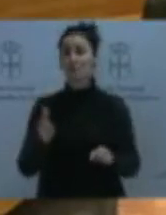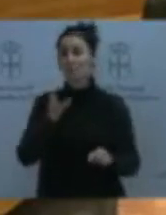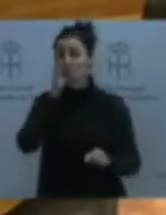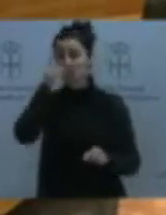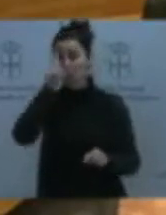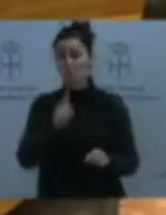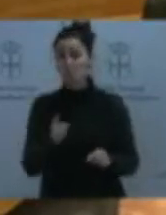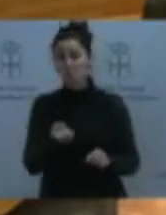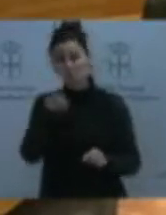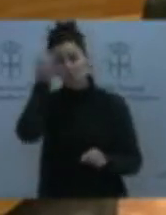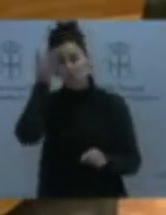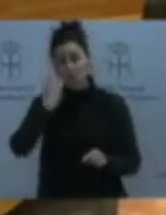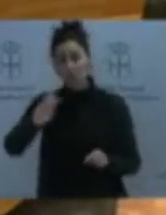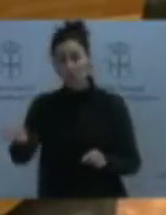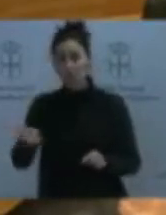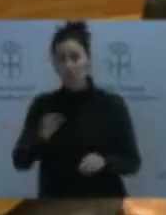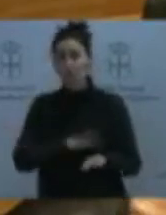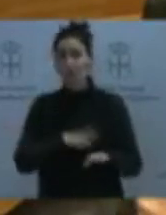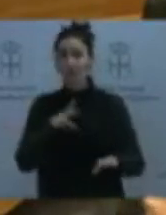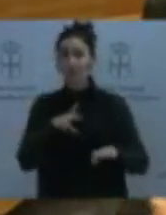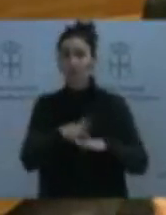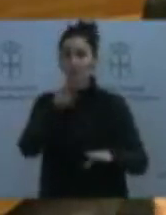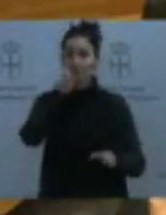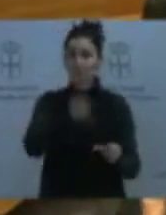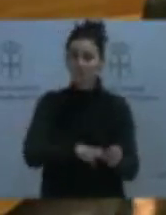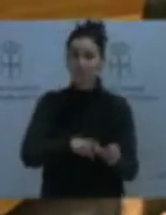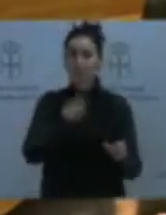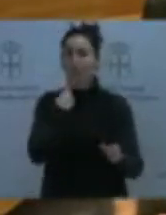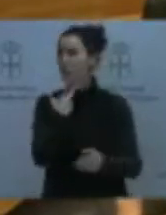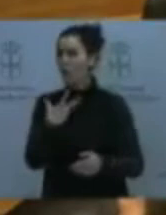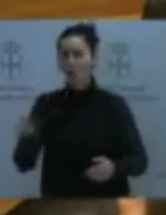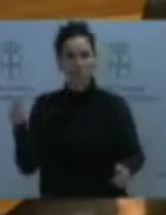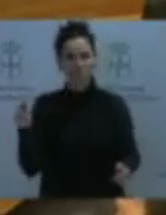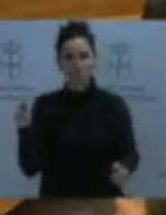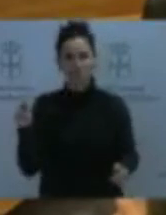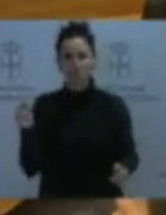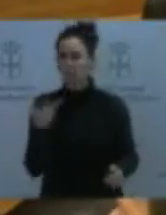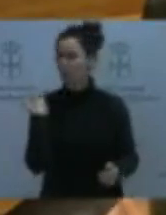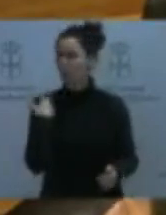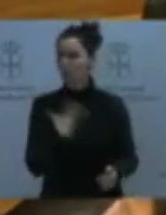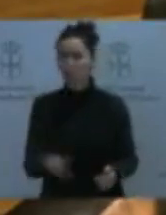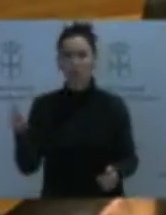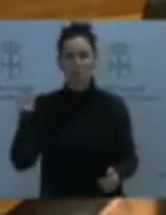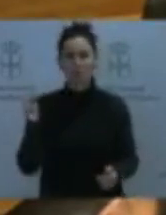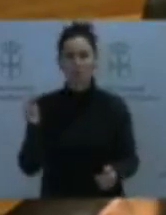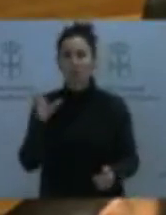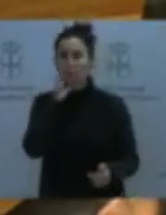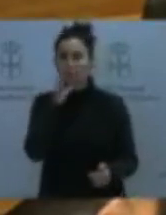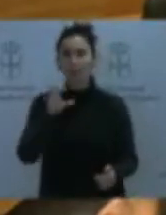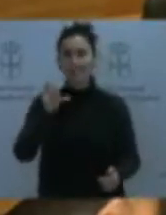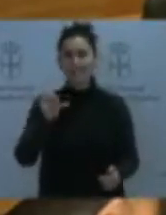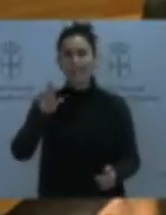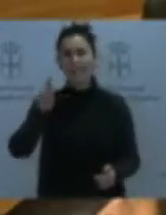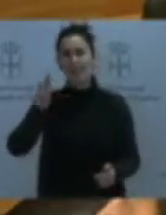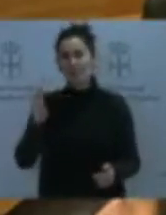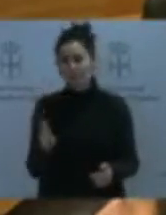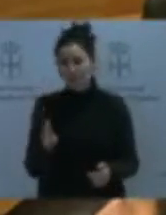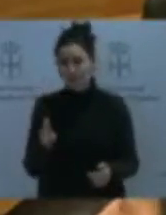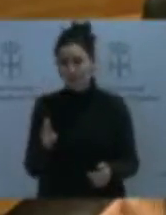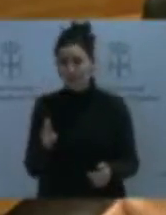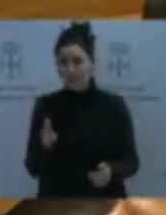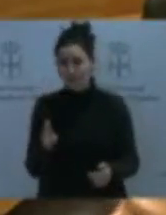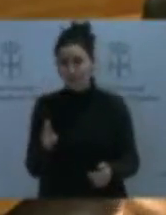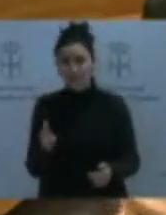la empresa. Le digo que no, y le digo claramente que no, porque la SRP no está para eso y no puede